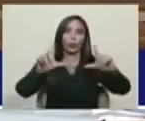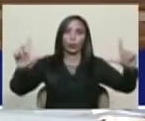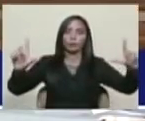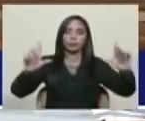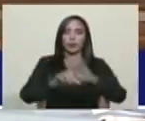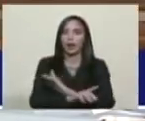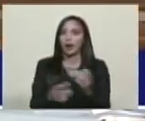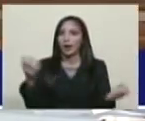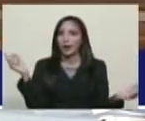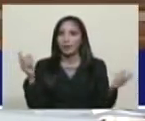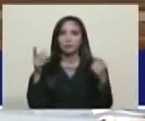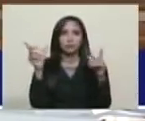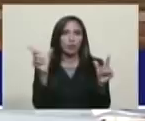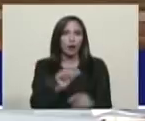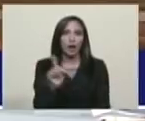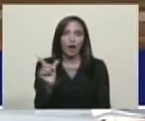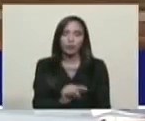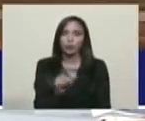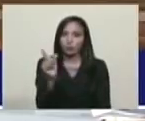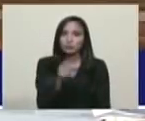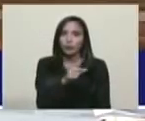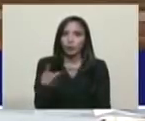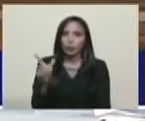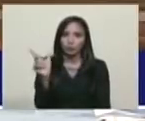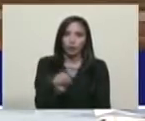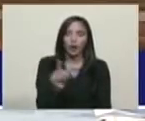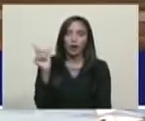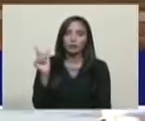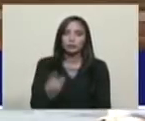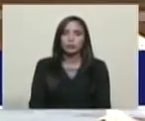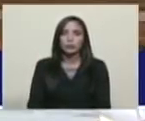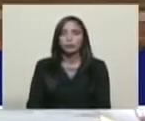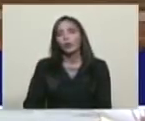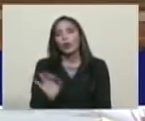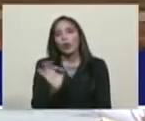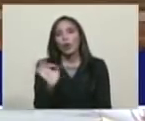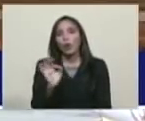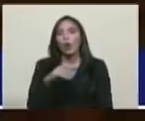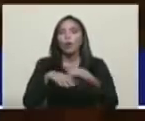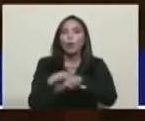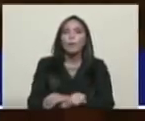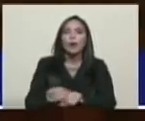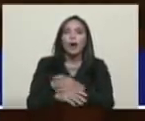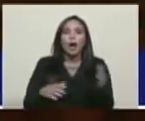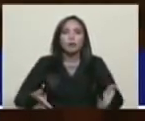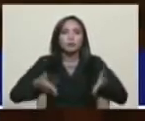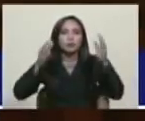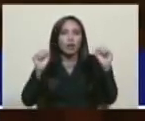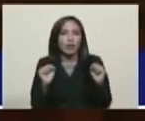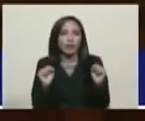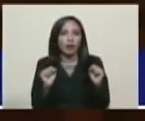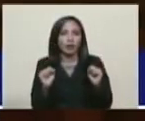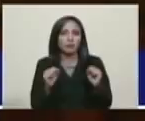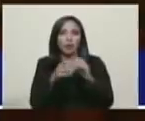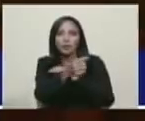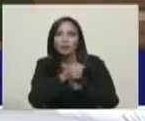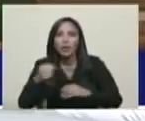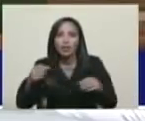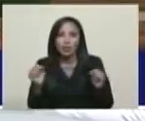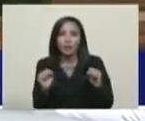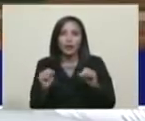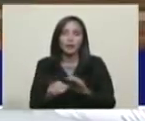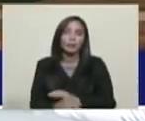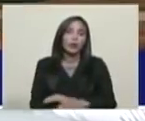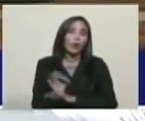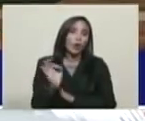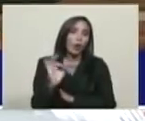Regalado. ¿Ah? Le va a salir regalado. O compra tremenda nevera. ¿Ah? O más,